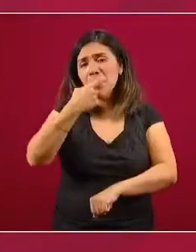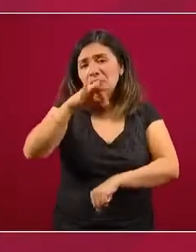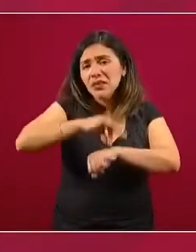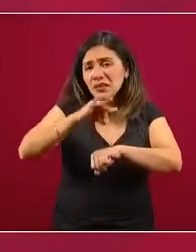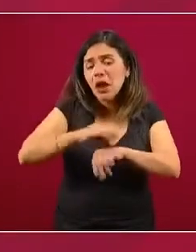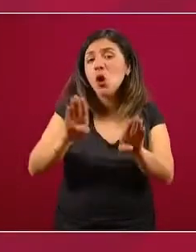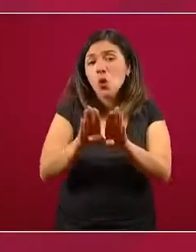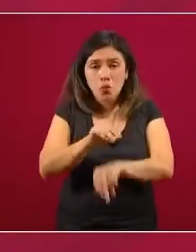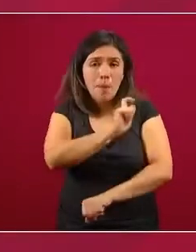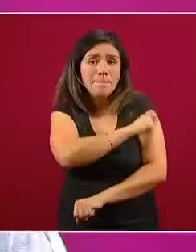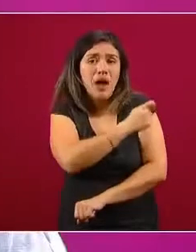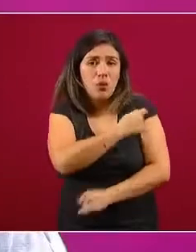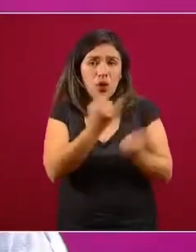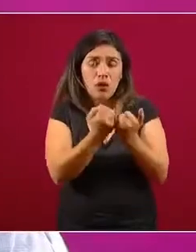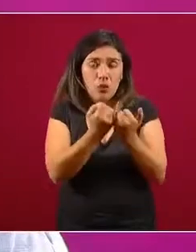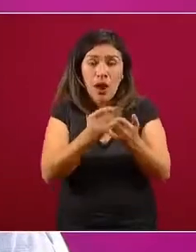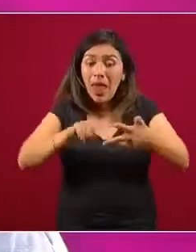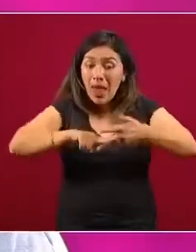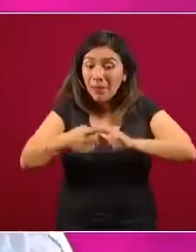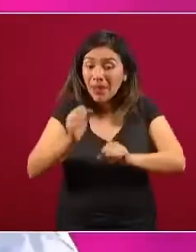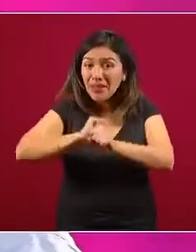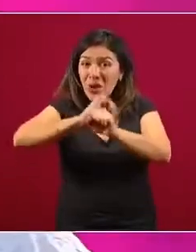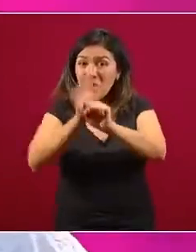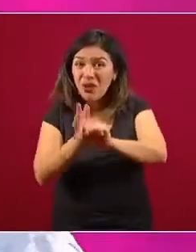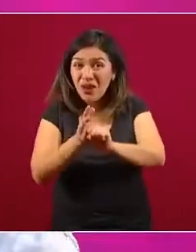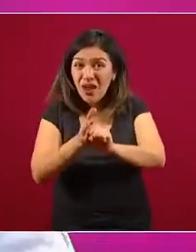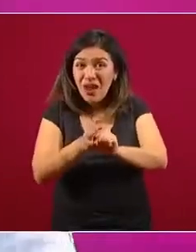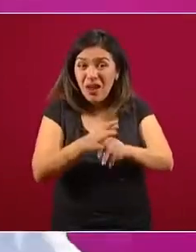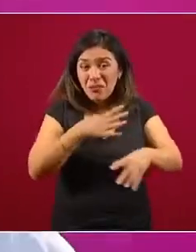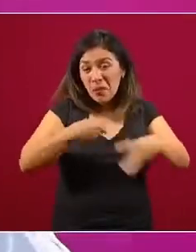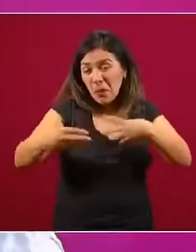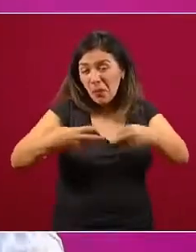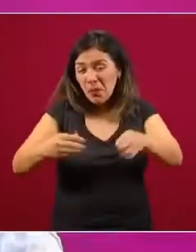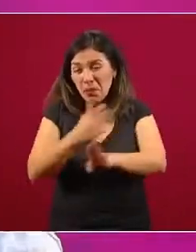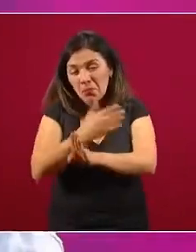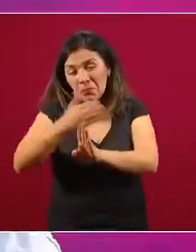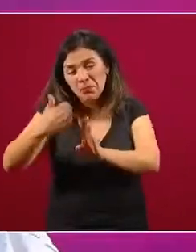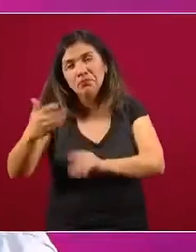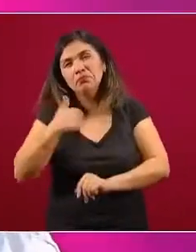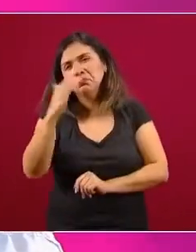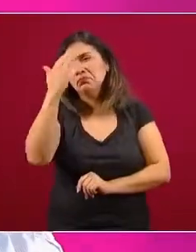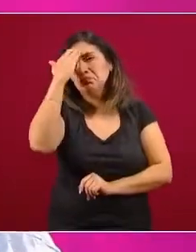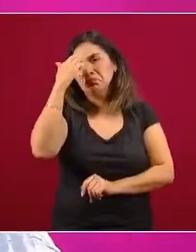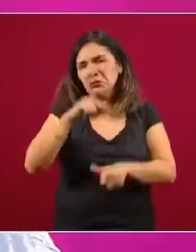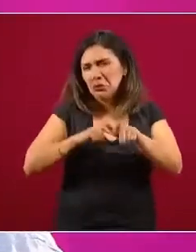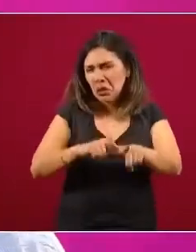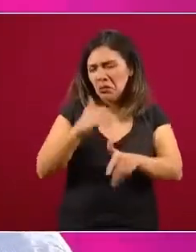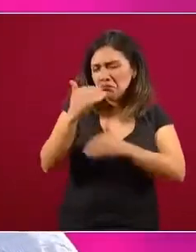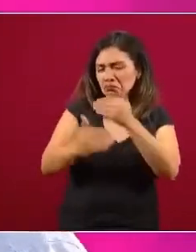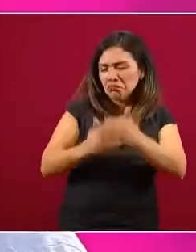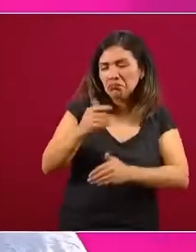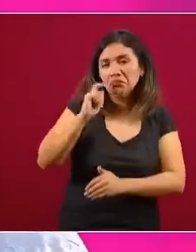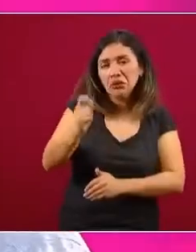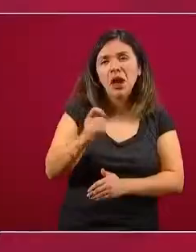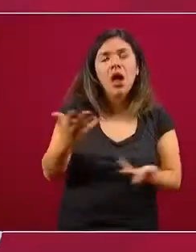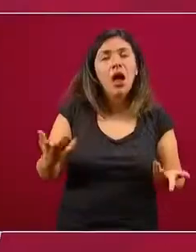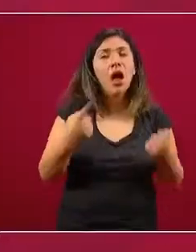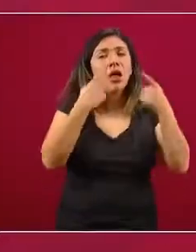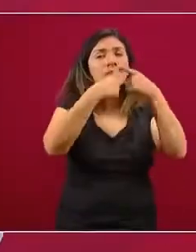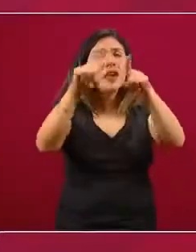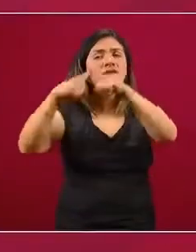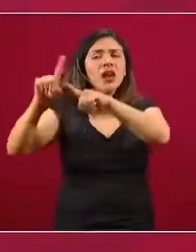las vacunas. Desde que empezó la epidemia se conoce, o conocíamos nosotros, lo seguimos conociendo, que